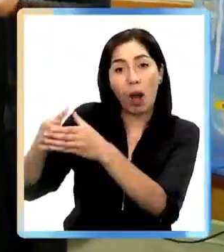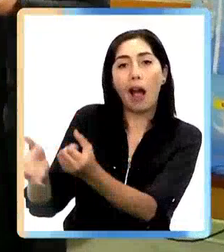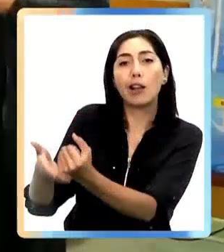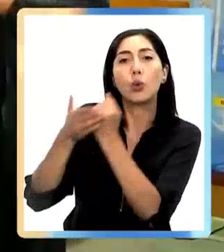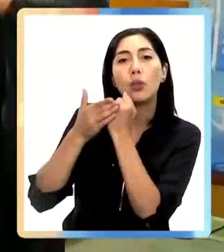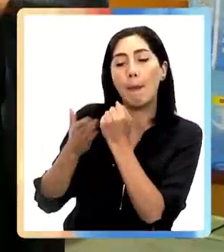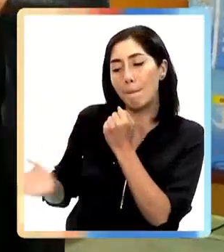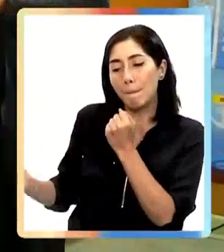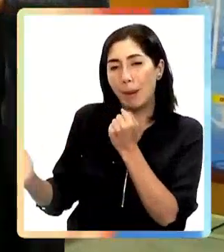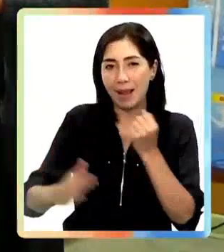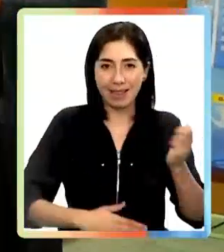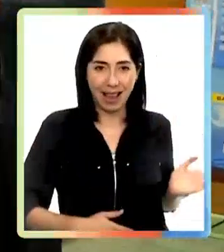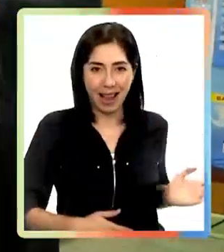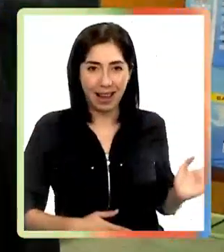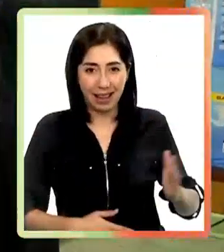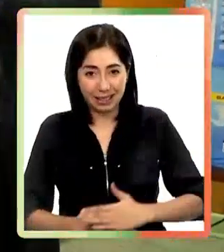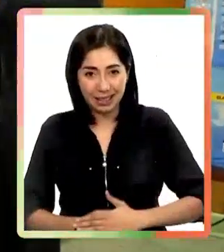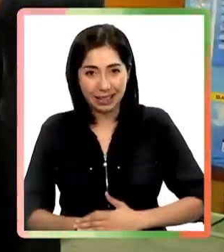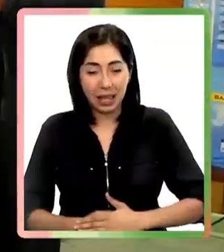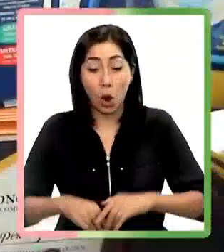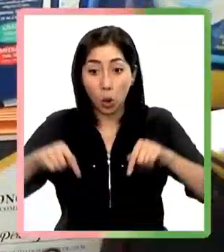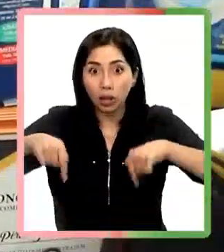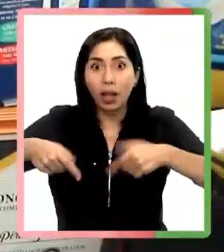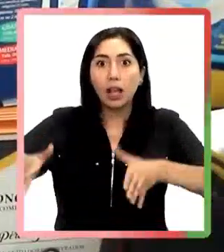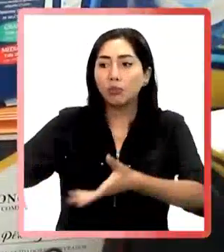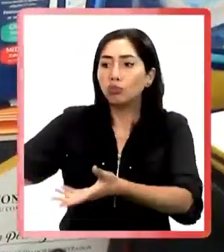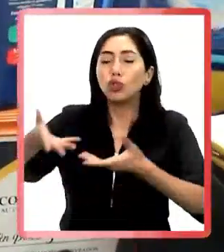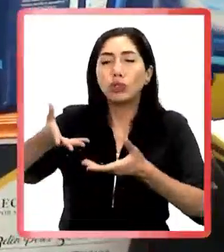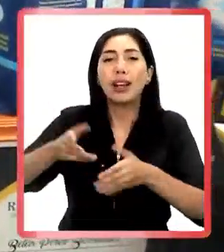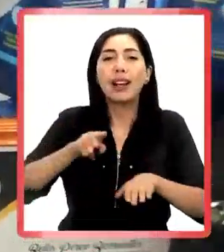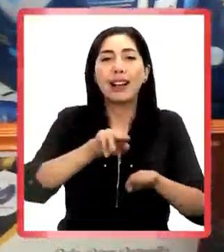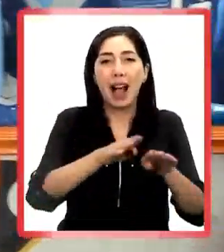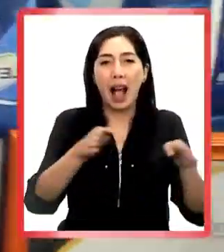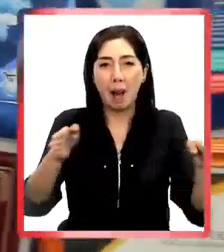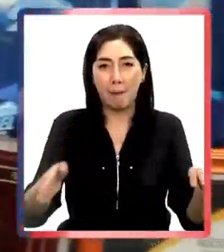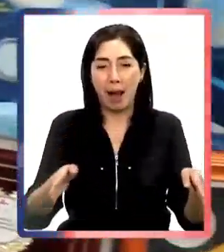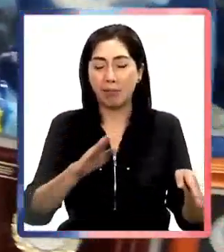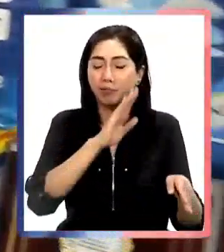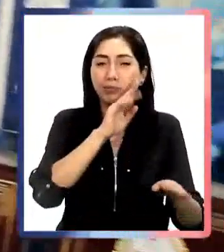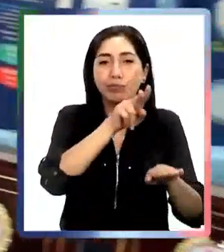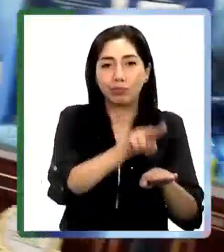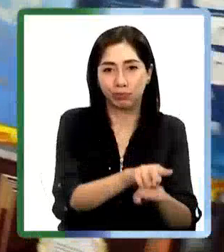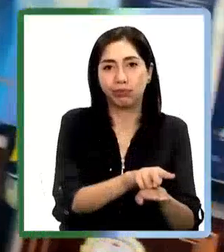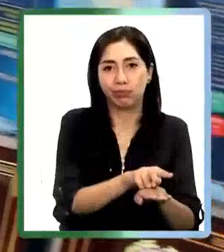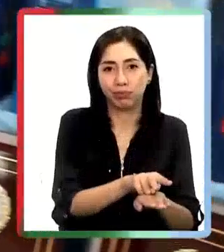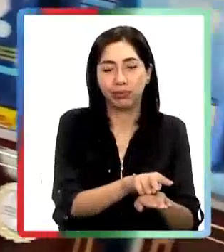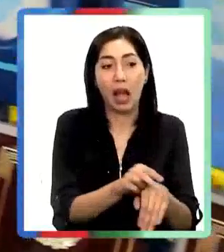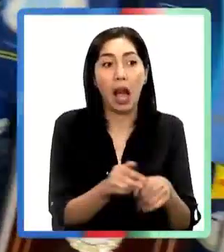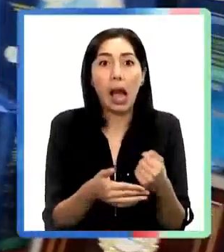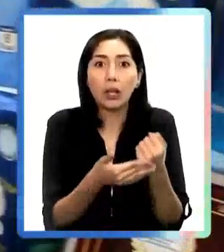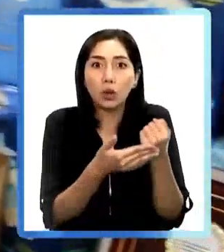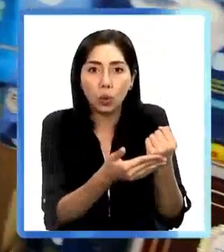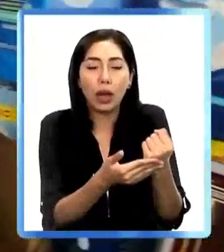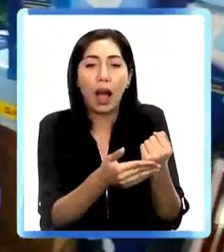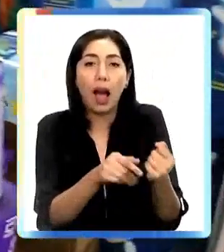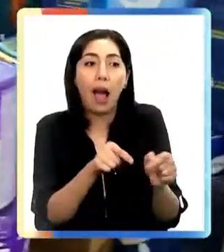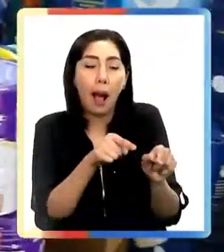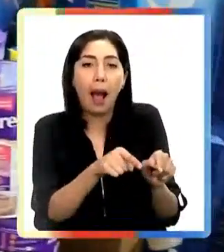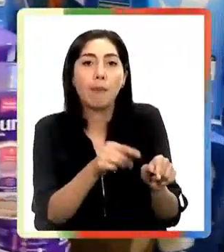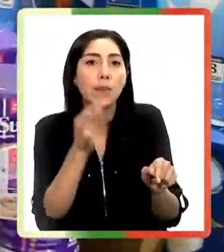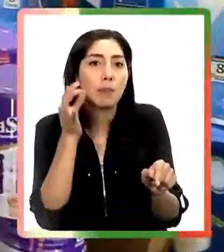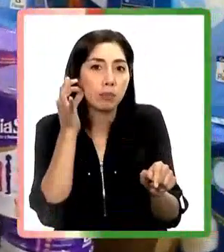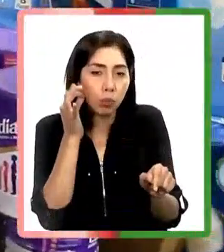día van a entregarme el catre clínico, que es una ayuda técnica para ella para poder